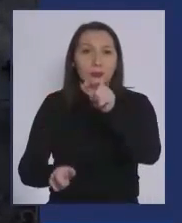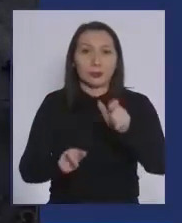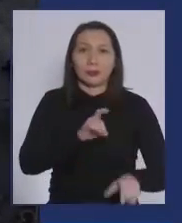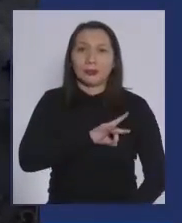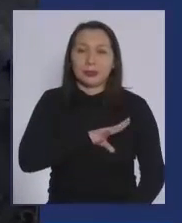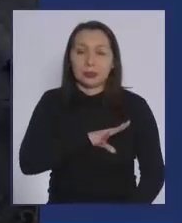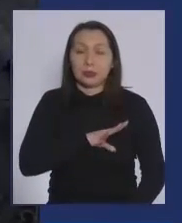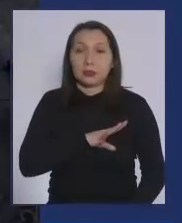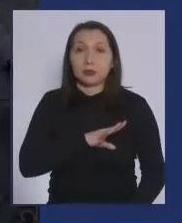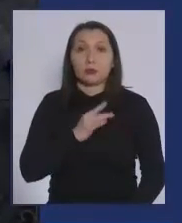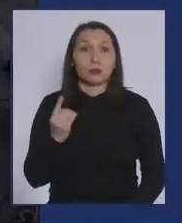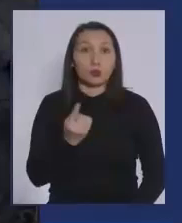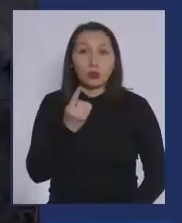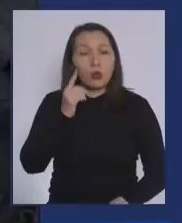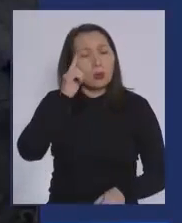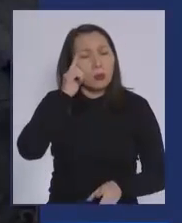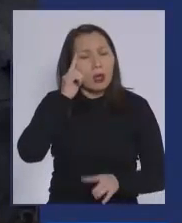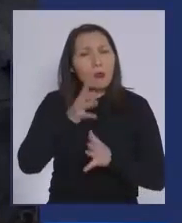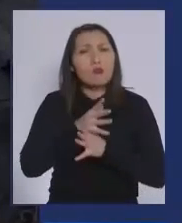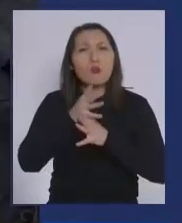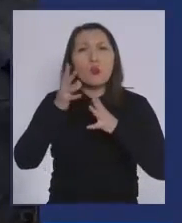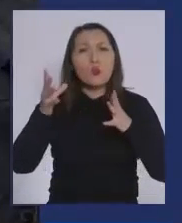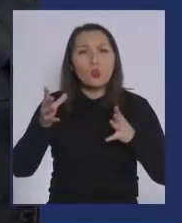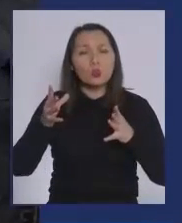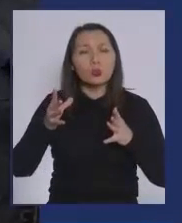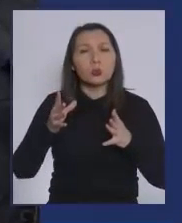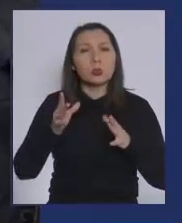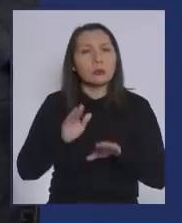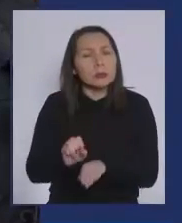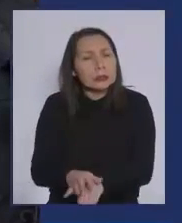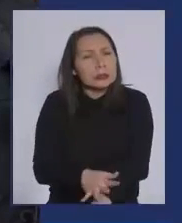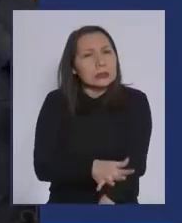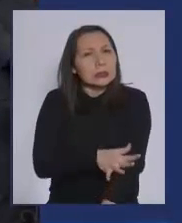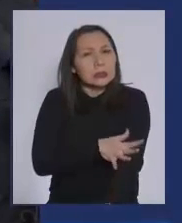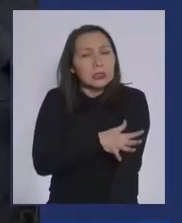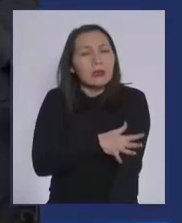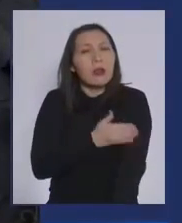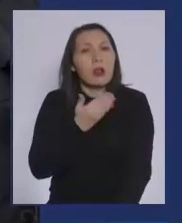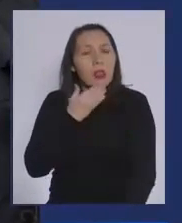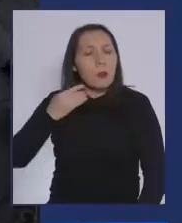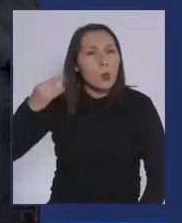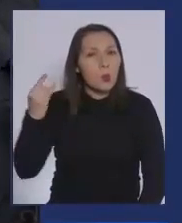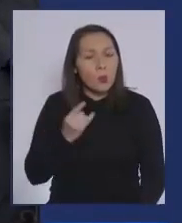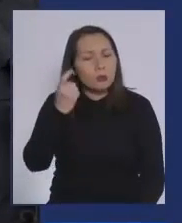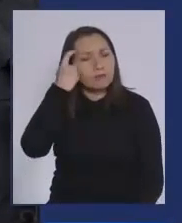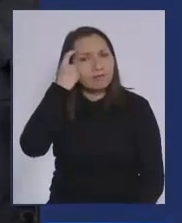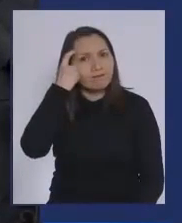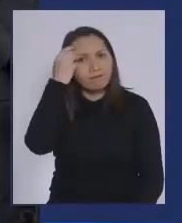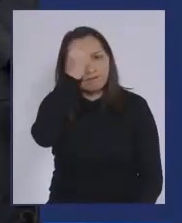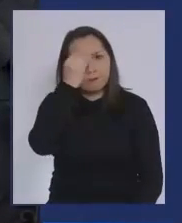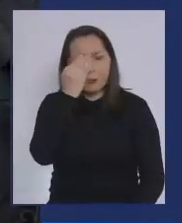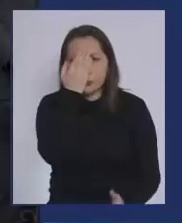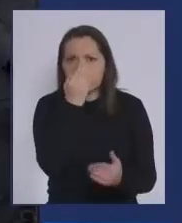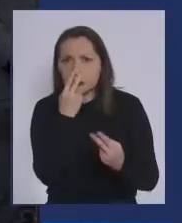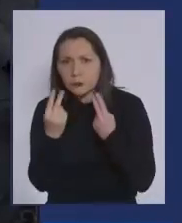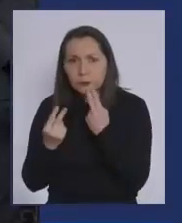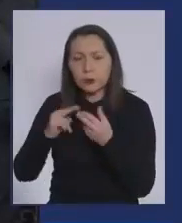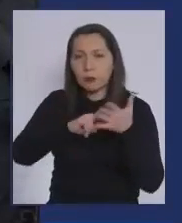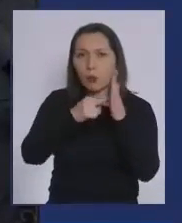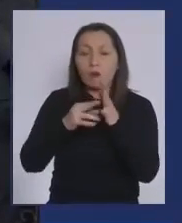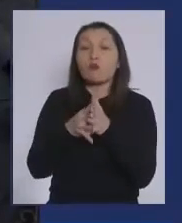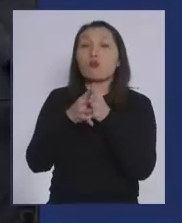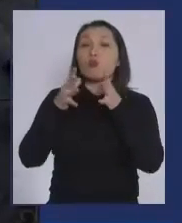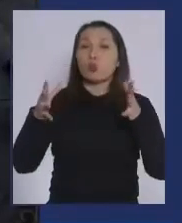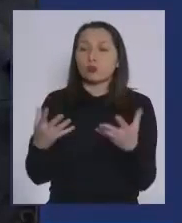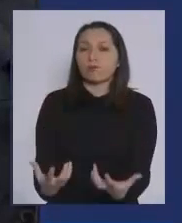solo actuando con mucha sensibilidad y sentido de urgencia frente a los problemas y con